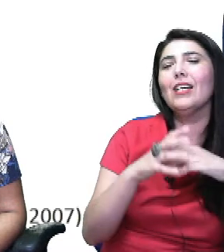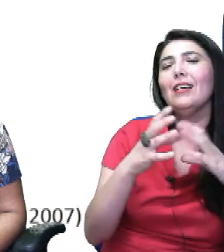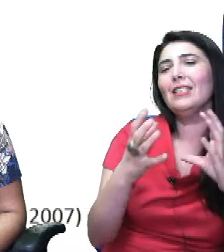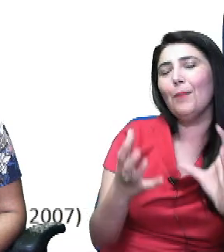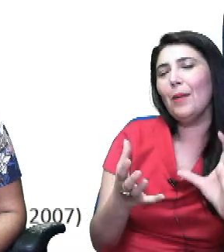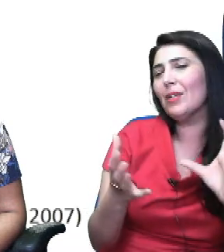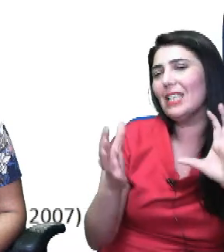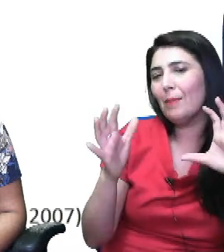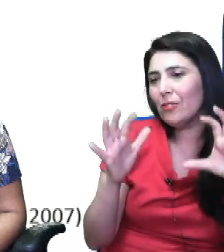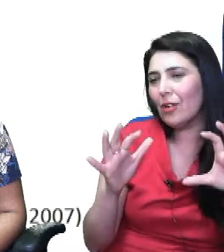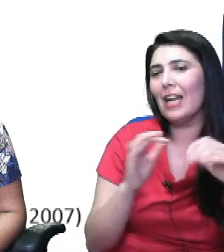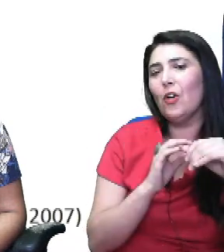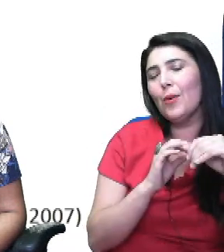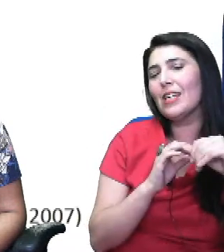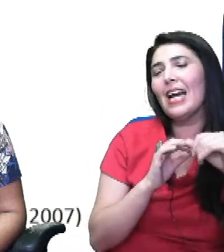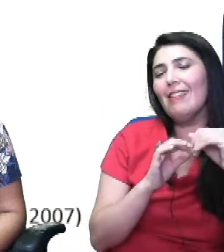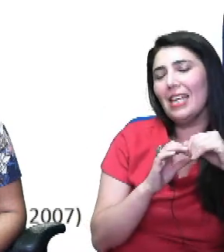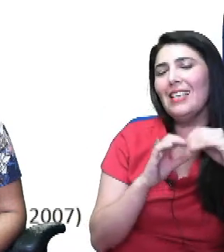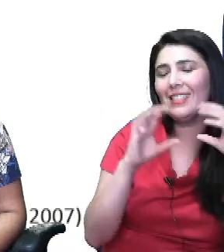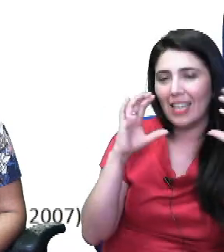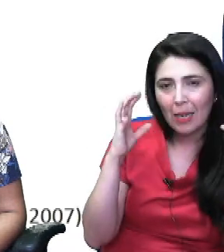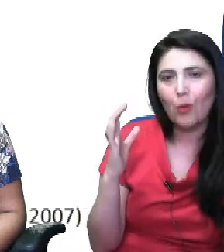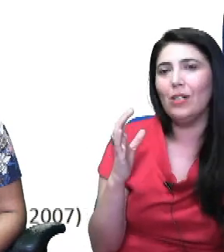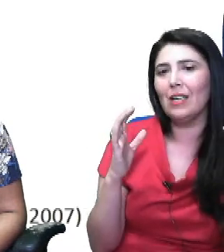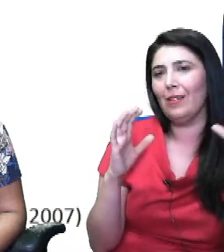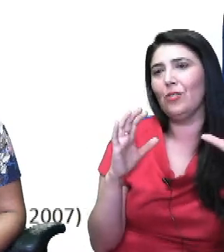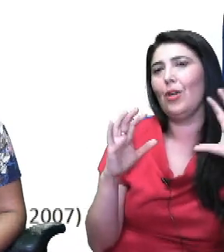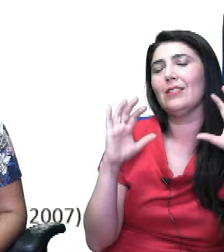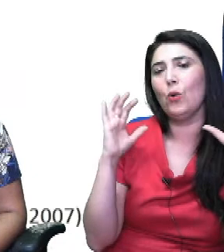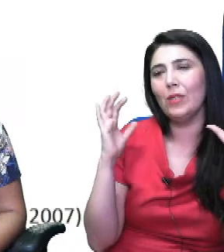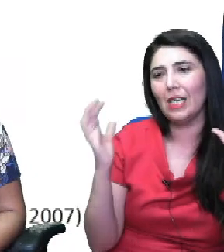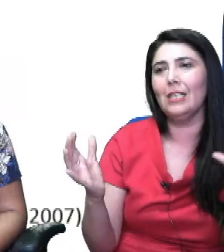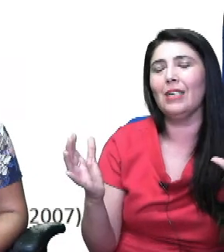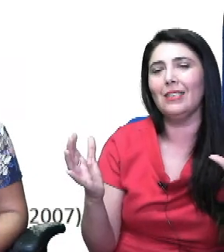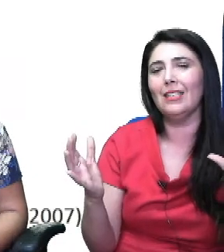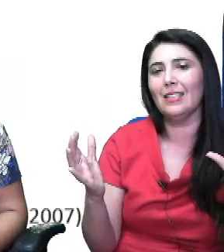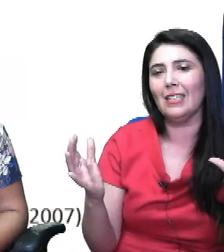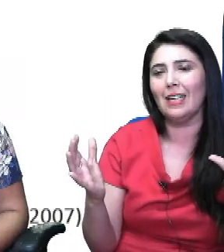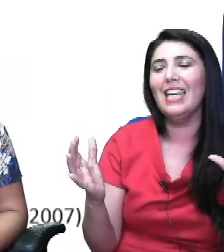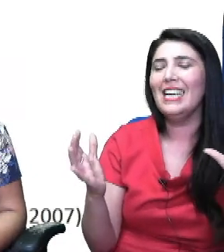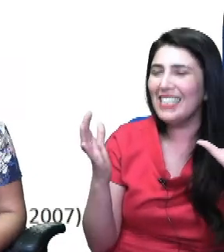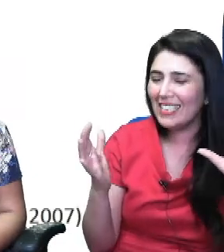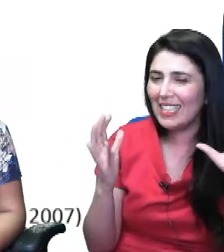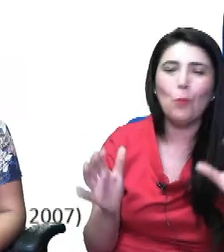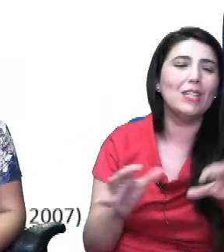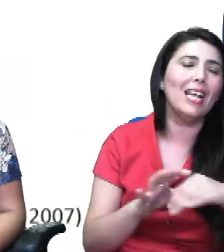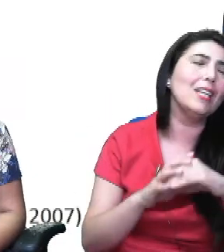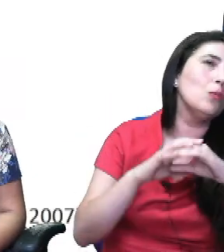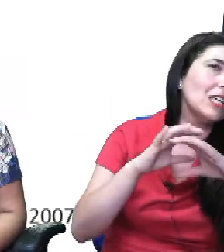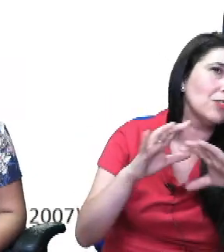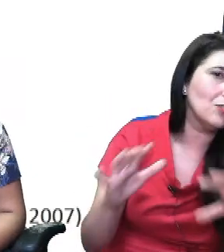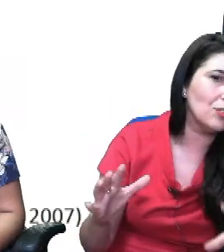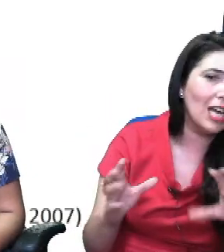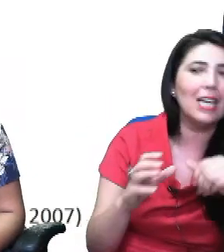Creemos que siempre es importante mencionarlo porque cada vez que diseñemos una intervención en salud mental en emergencia y desastre, ya sea un material